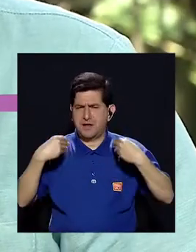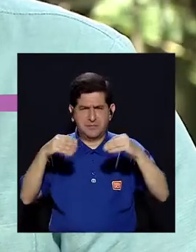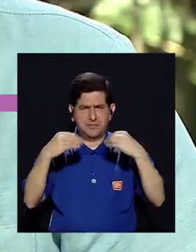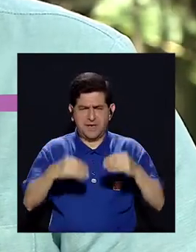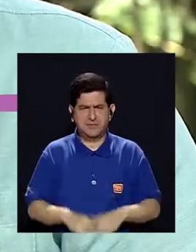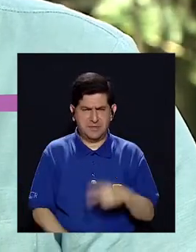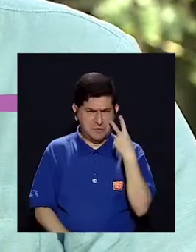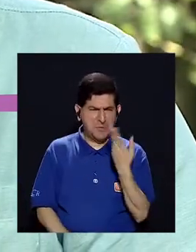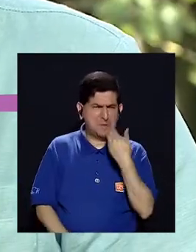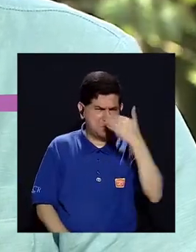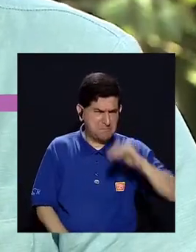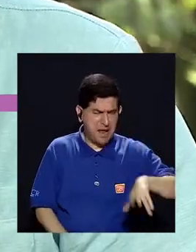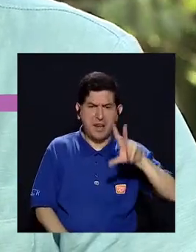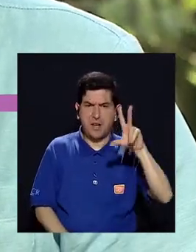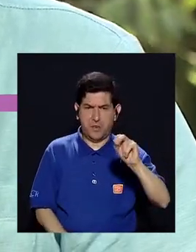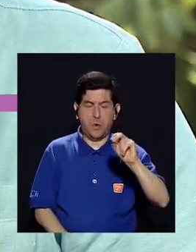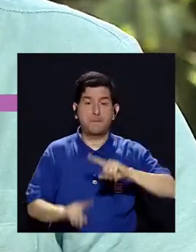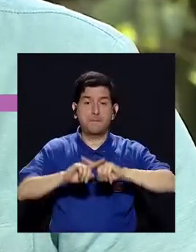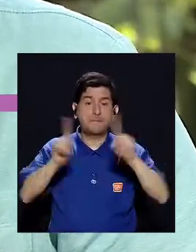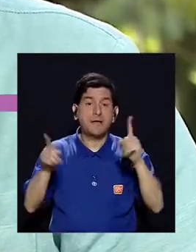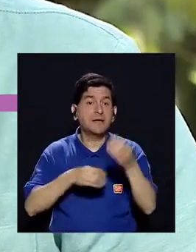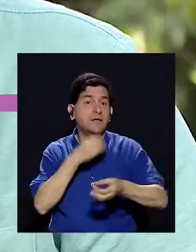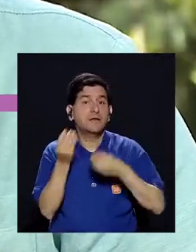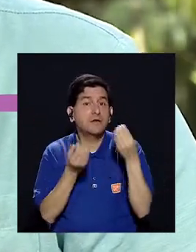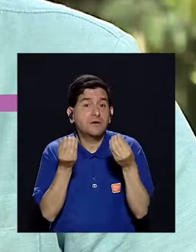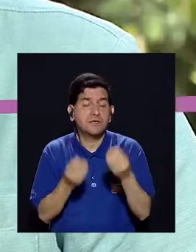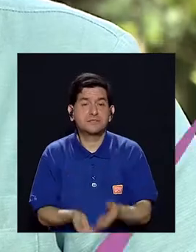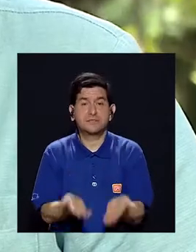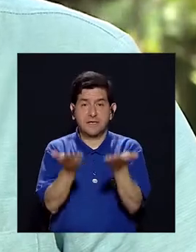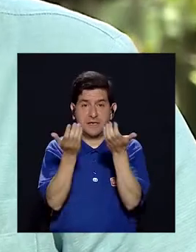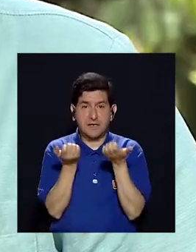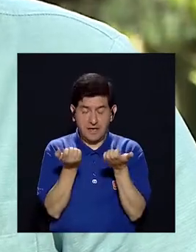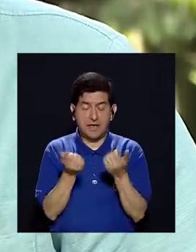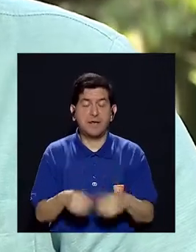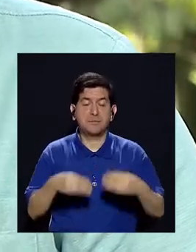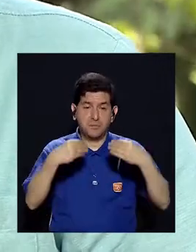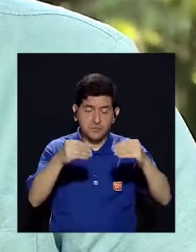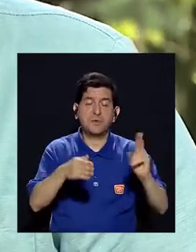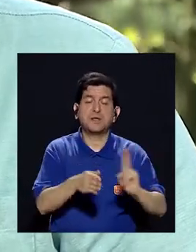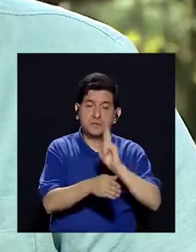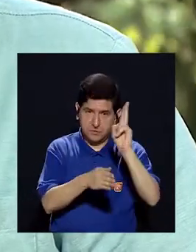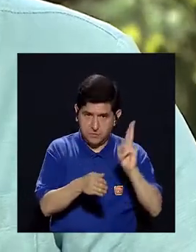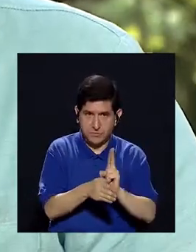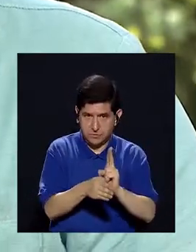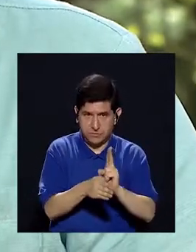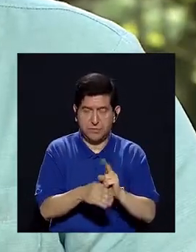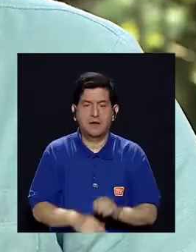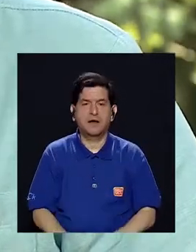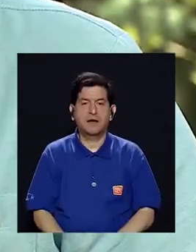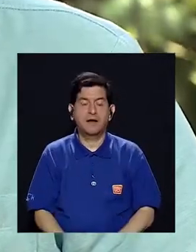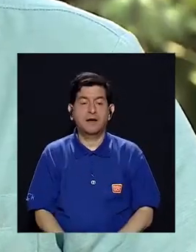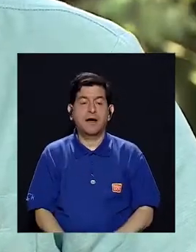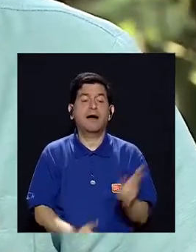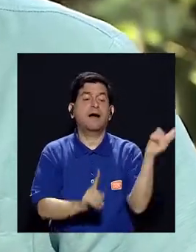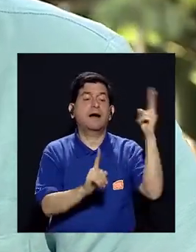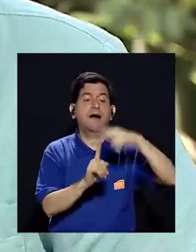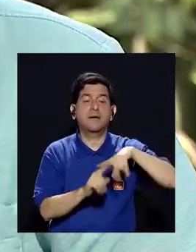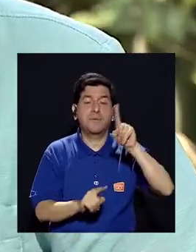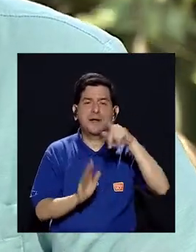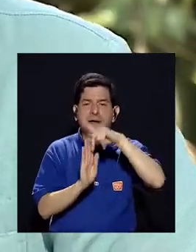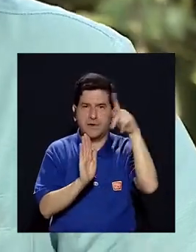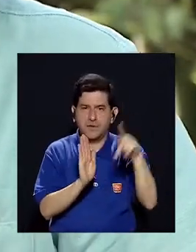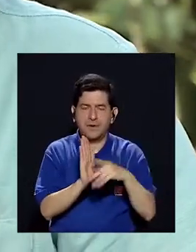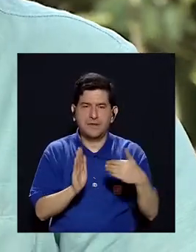Satanizarlo, no. Lo que tenemos que hacer es que si queremos conseguir el plástico, seguirlo utilizando, es aplicar uno de